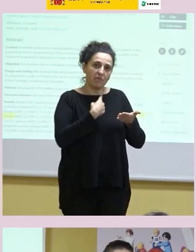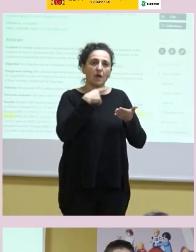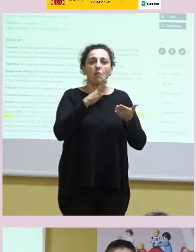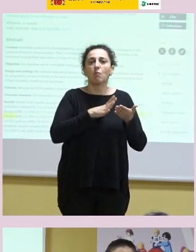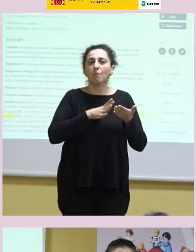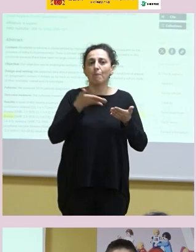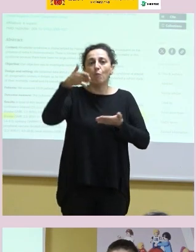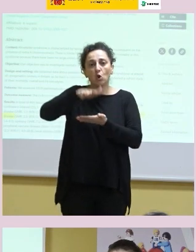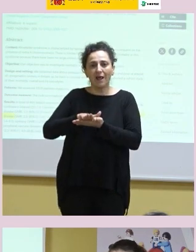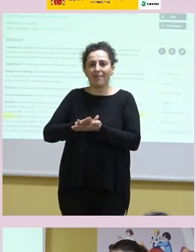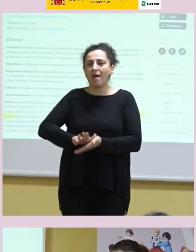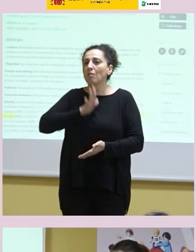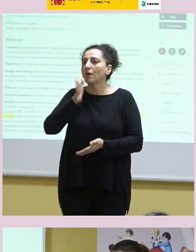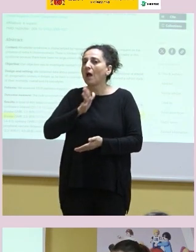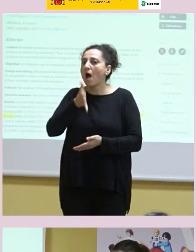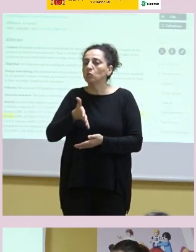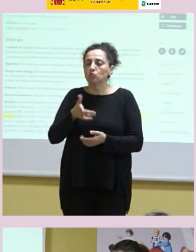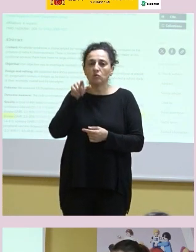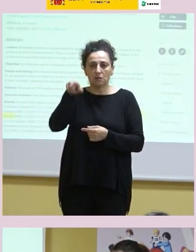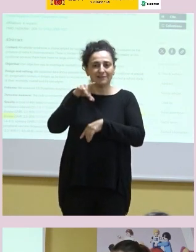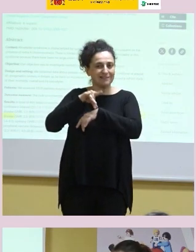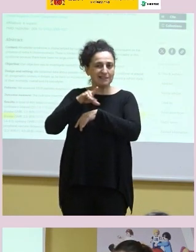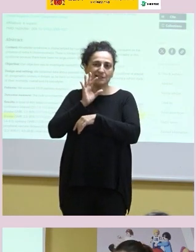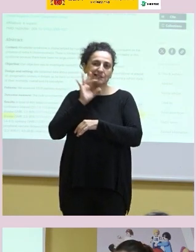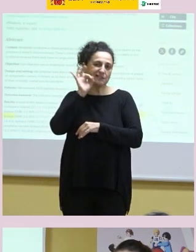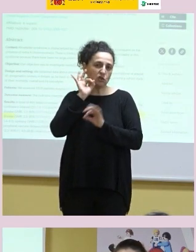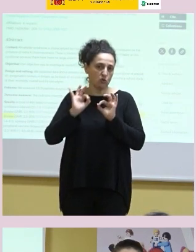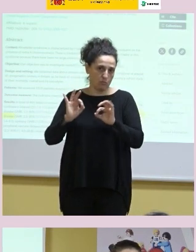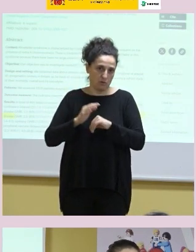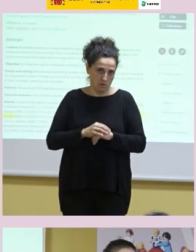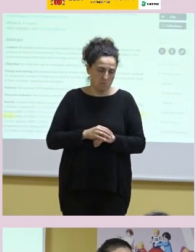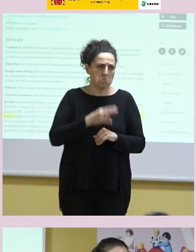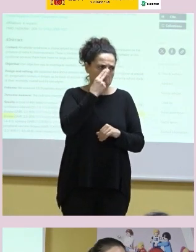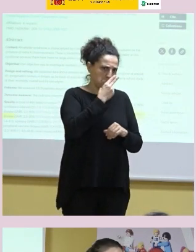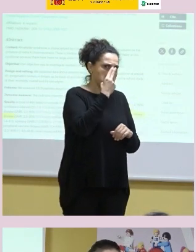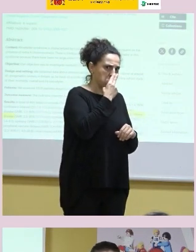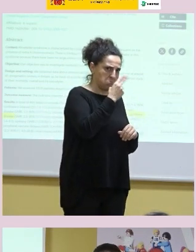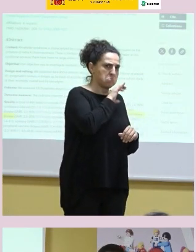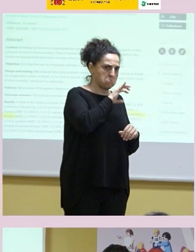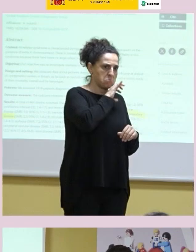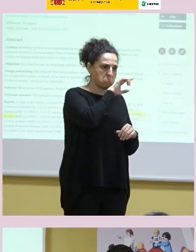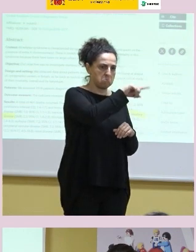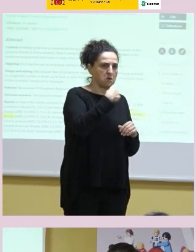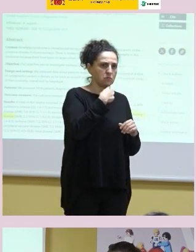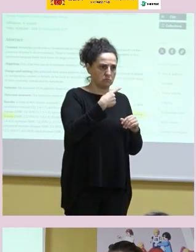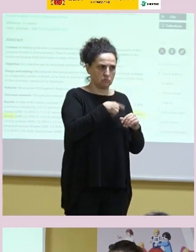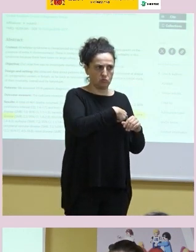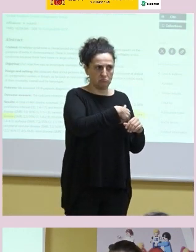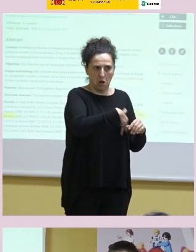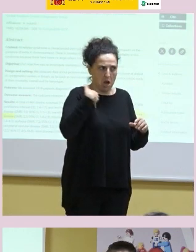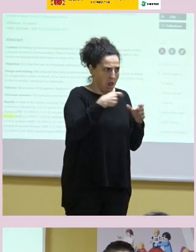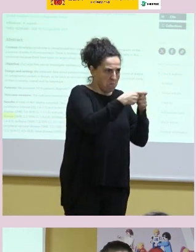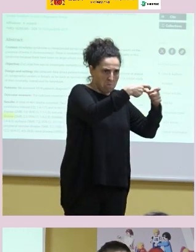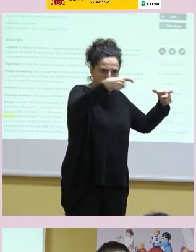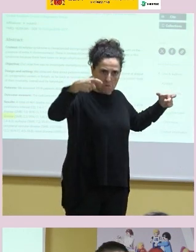causas de mortalidad de este síndrome en los pacientes. Me parece muy interesante porque es un estudio de cortes muy grande.